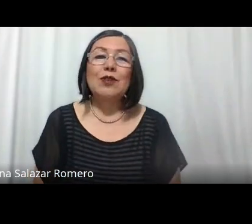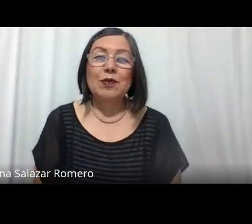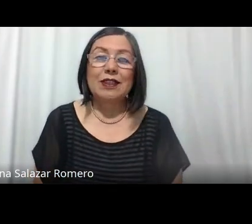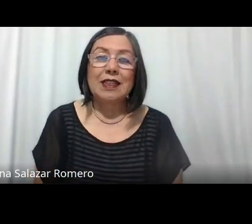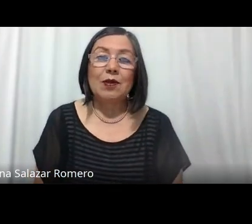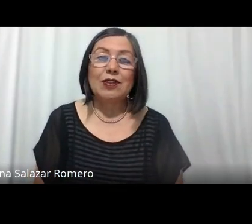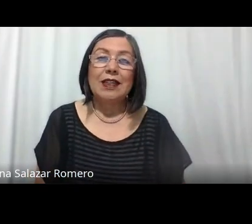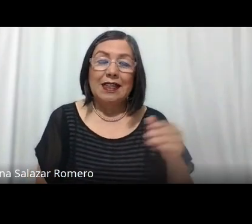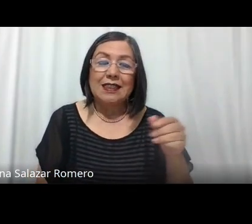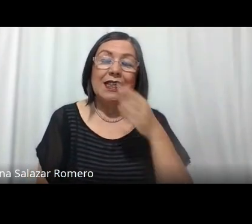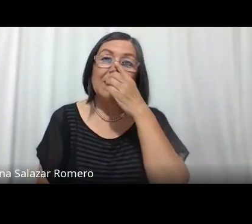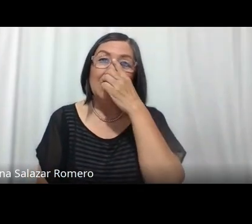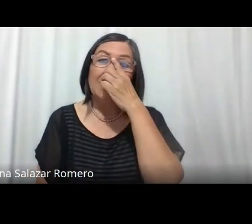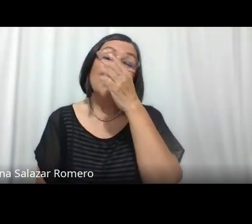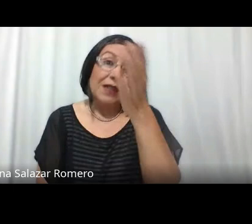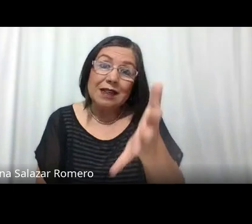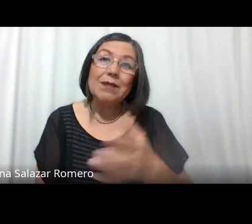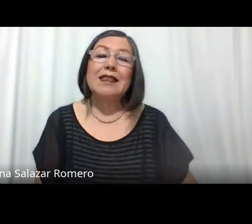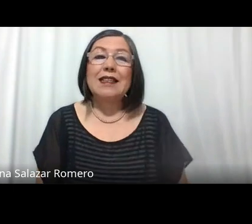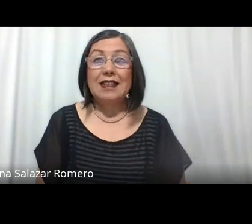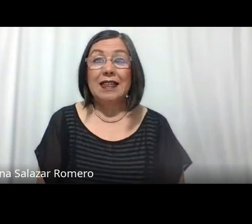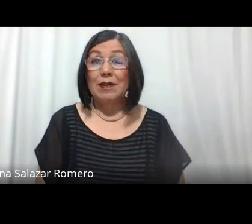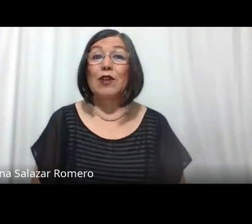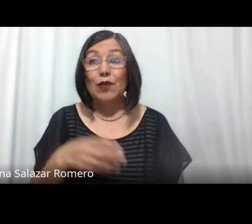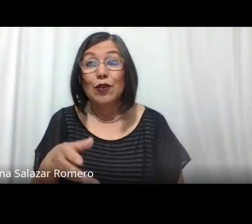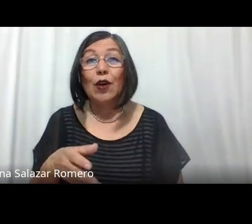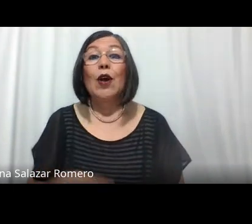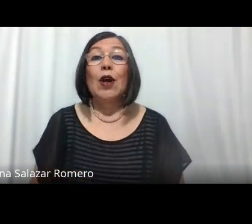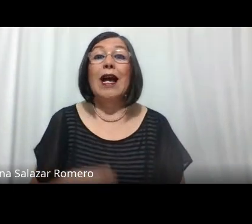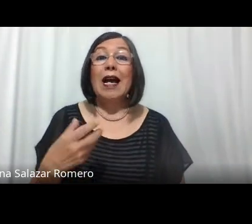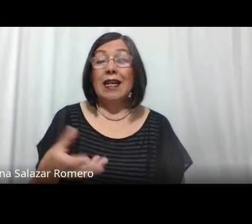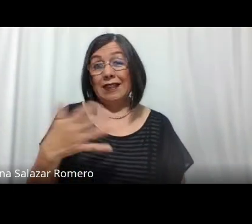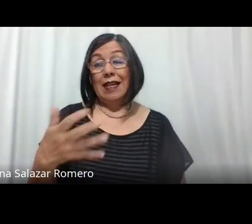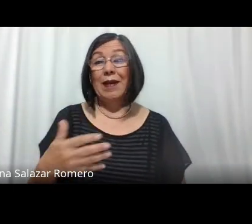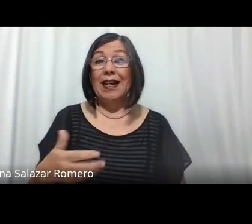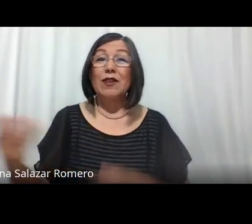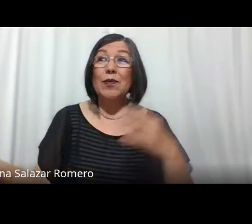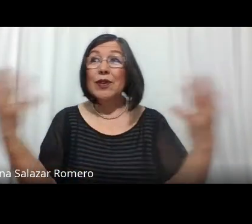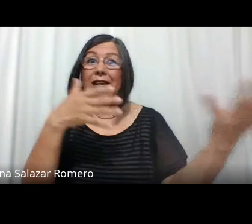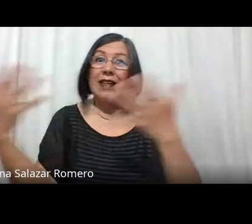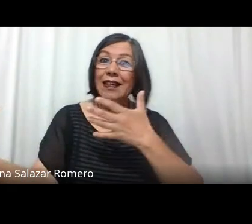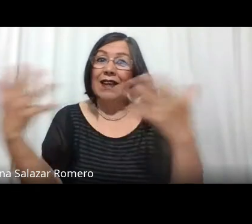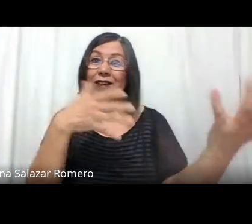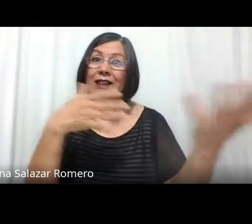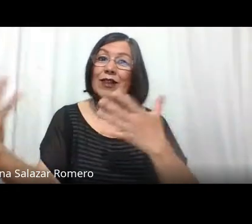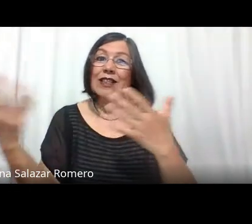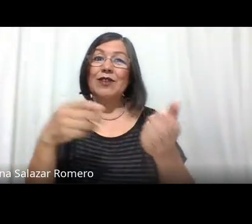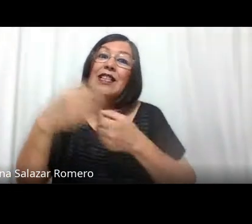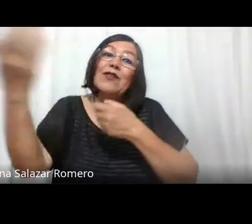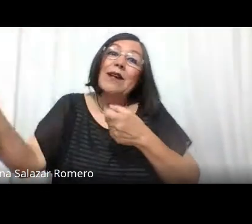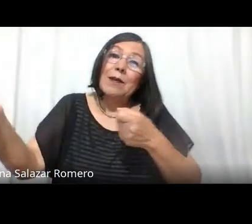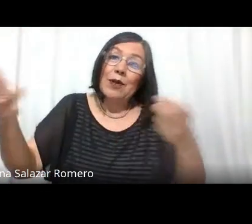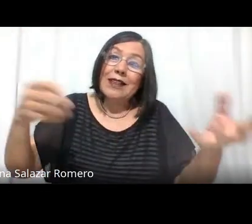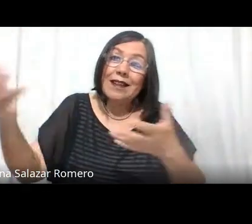nuestros dispositivos en silencio, también mantener el micrófono apagado, porque en ocasiones